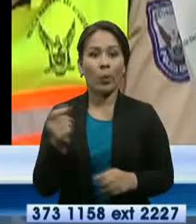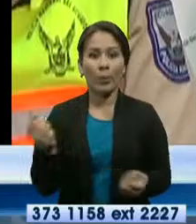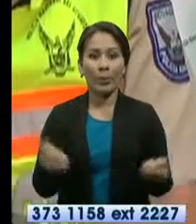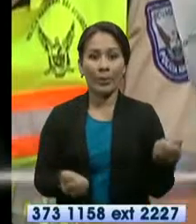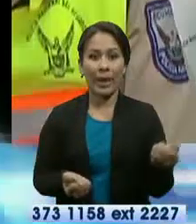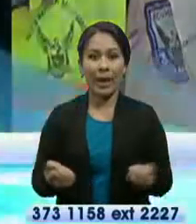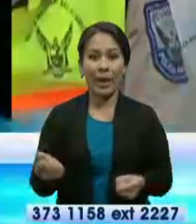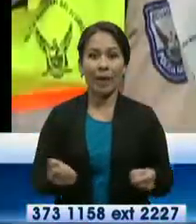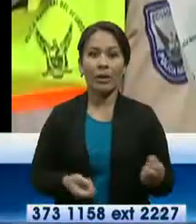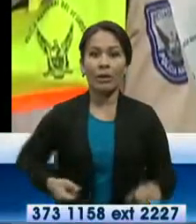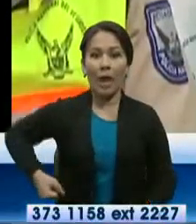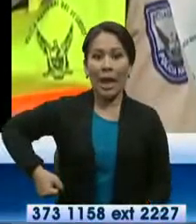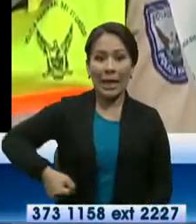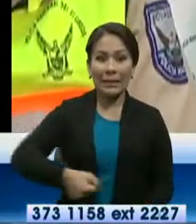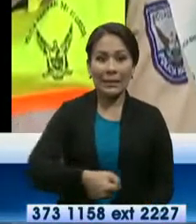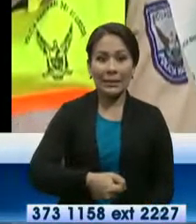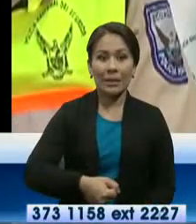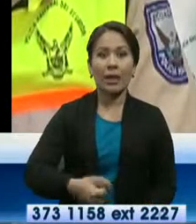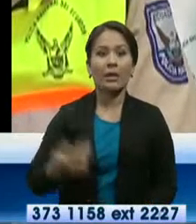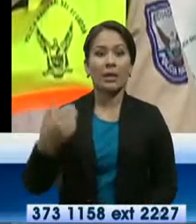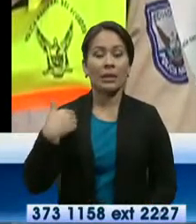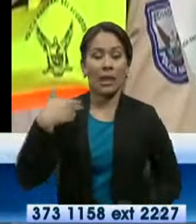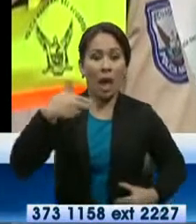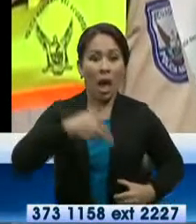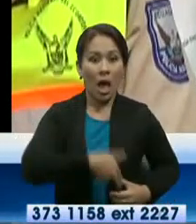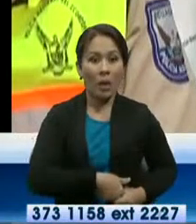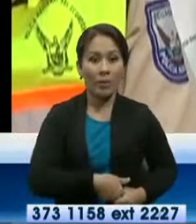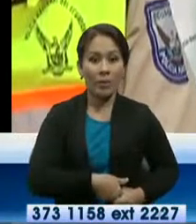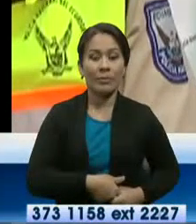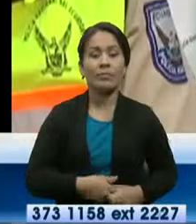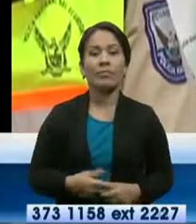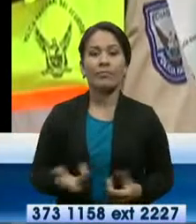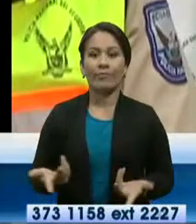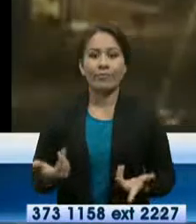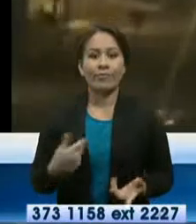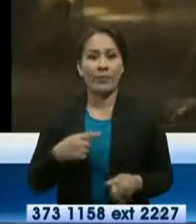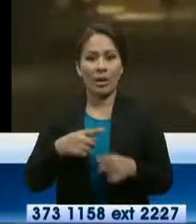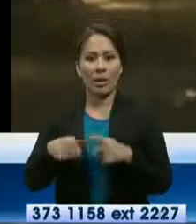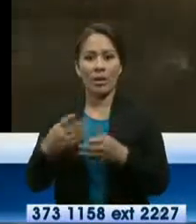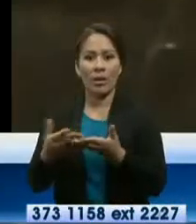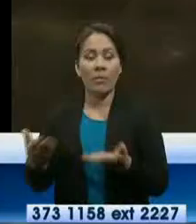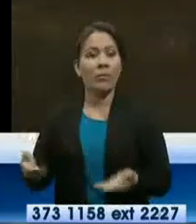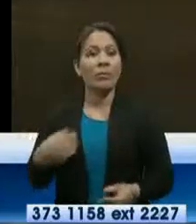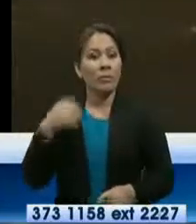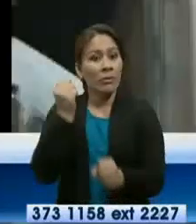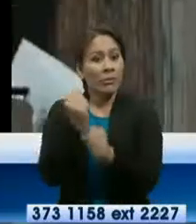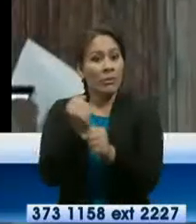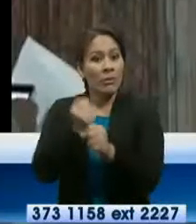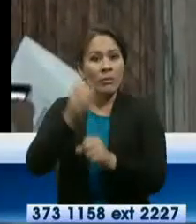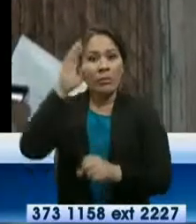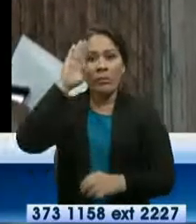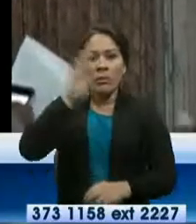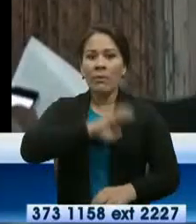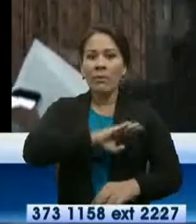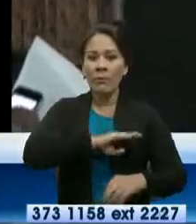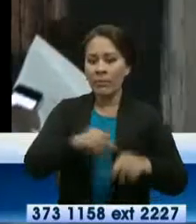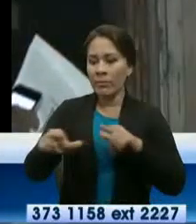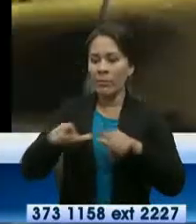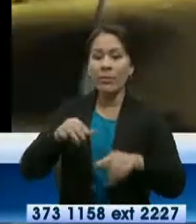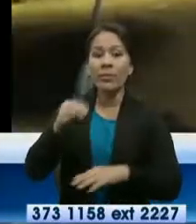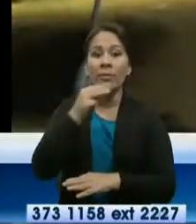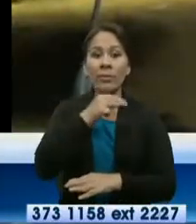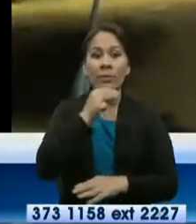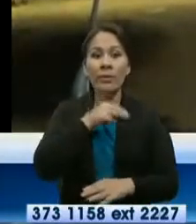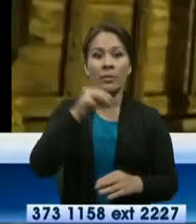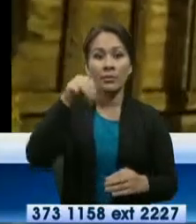vehículos, asesinato, tenencia de armas, extorsión, receptación. El trabajo policial se realizó en los cantones de Manta,